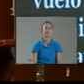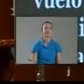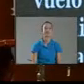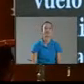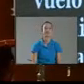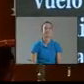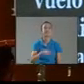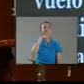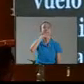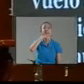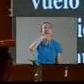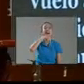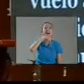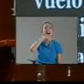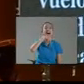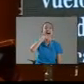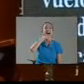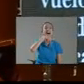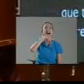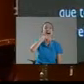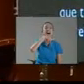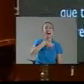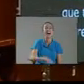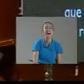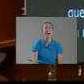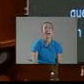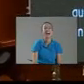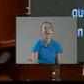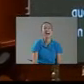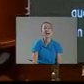él. ¡Aleluya!